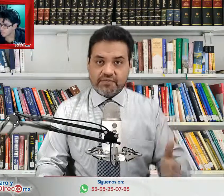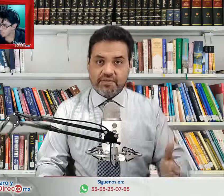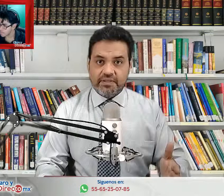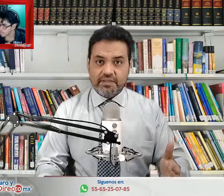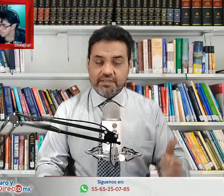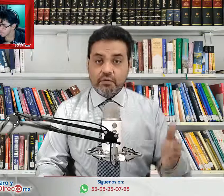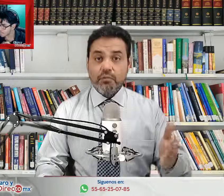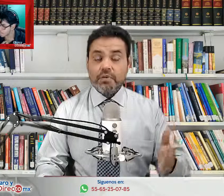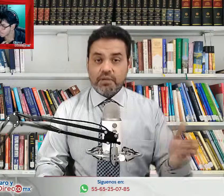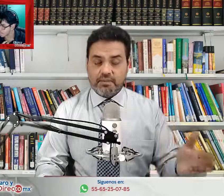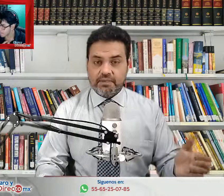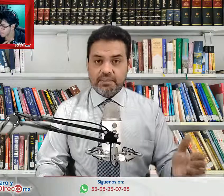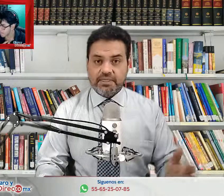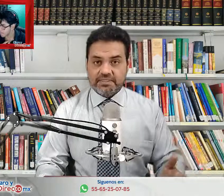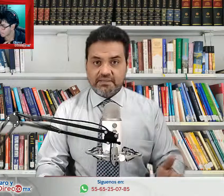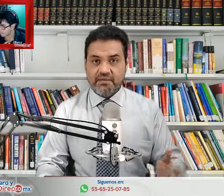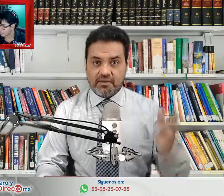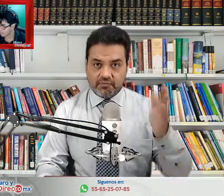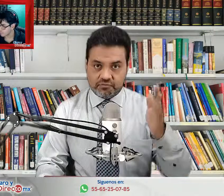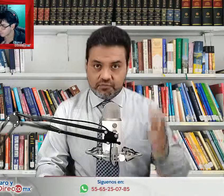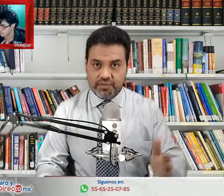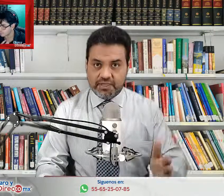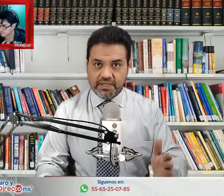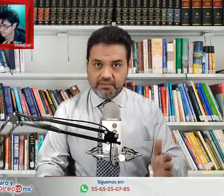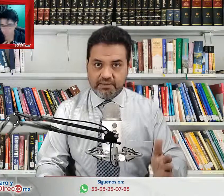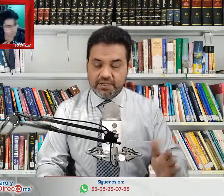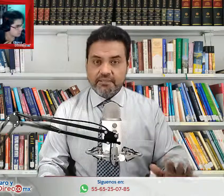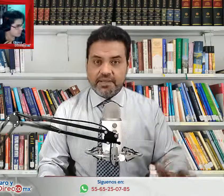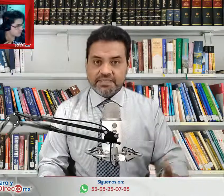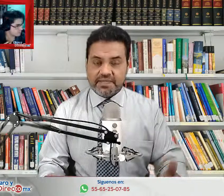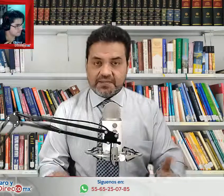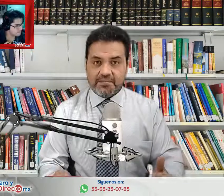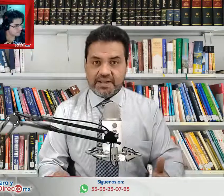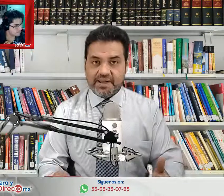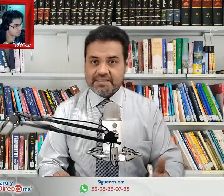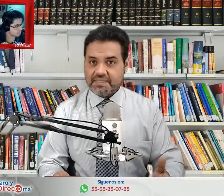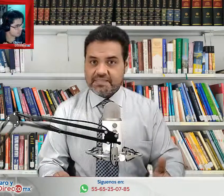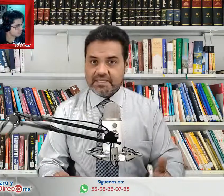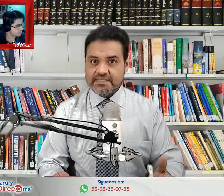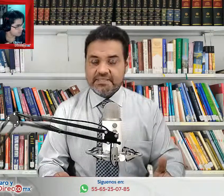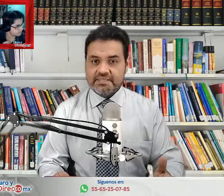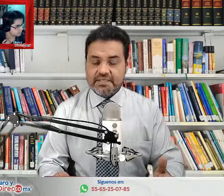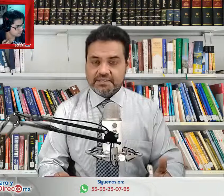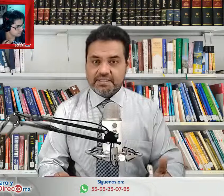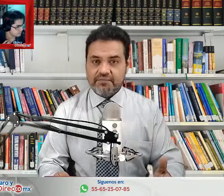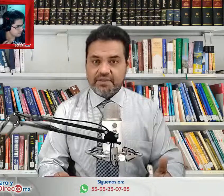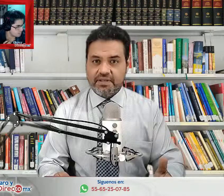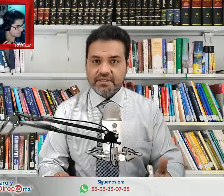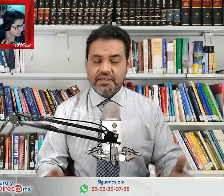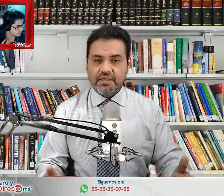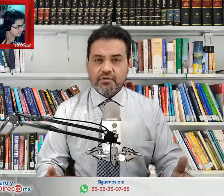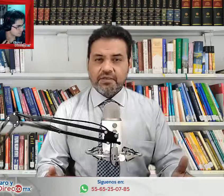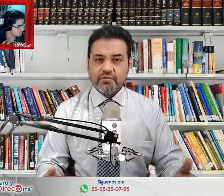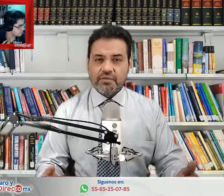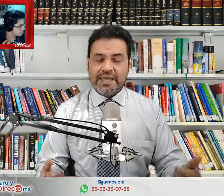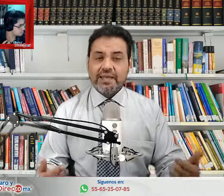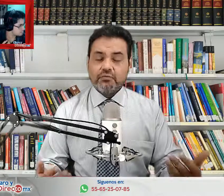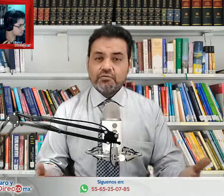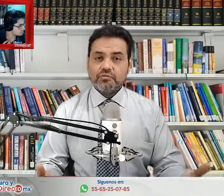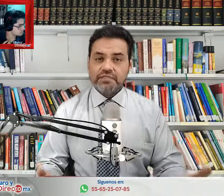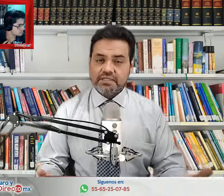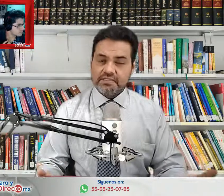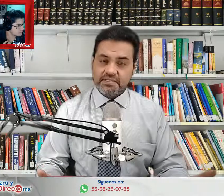de esa refinería, de un programa que significa construir la nueva más reparar las 6 que existen, las 6 refinerías, y con eso